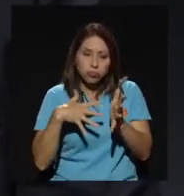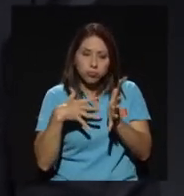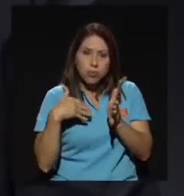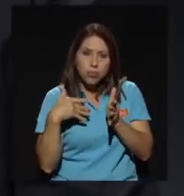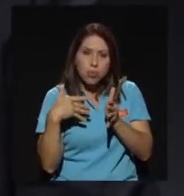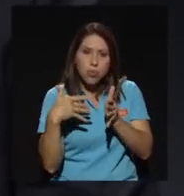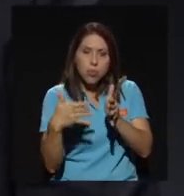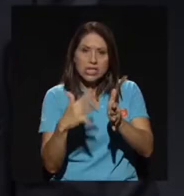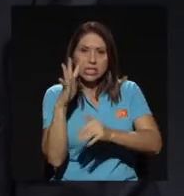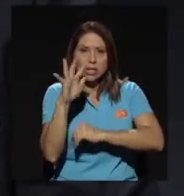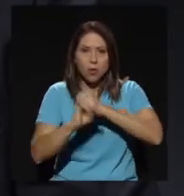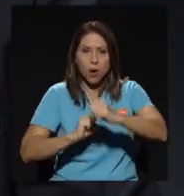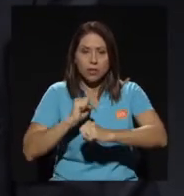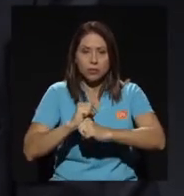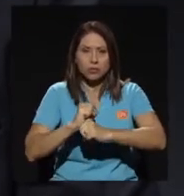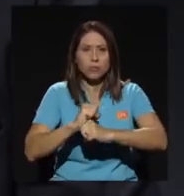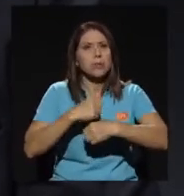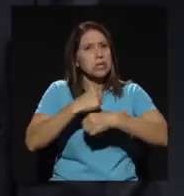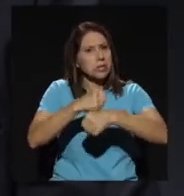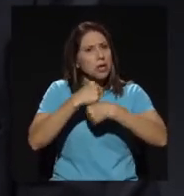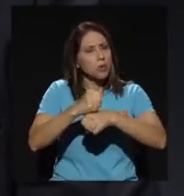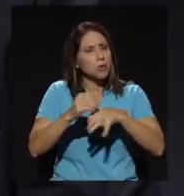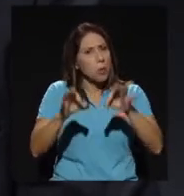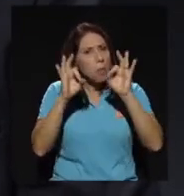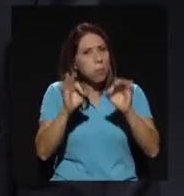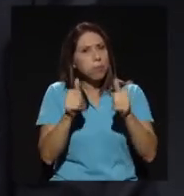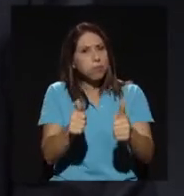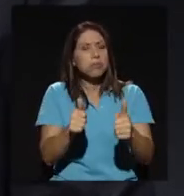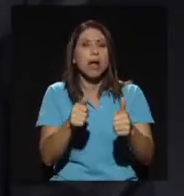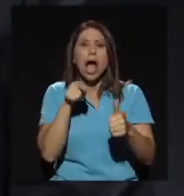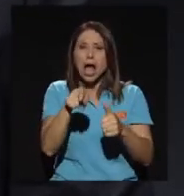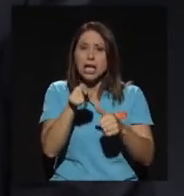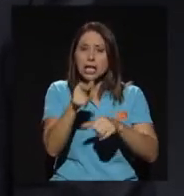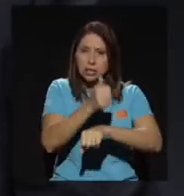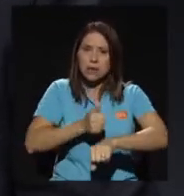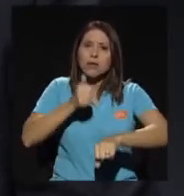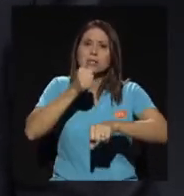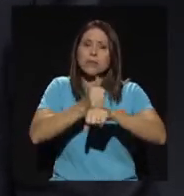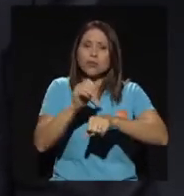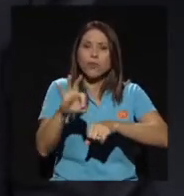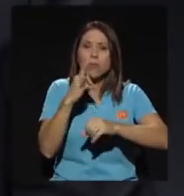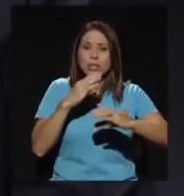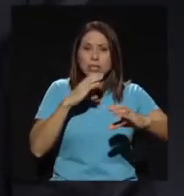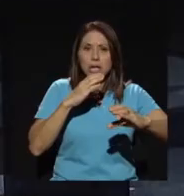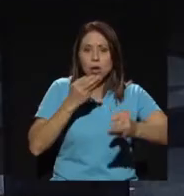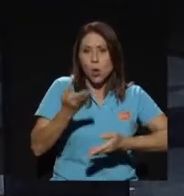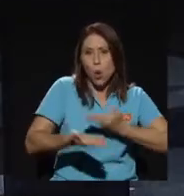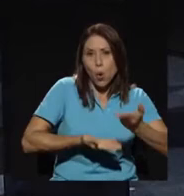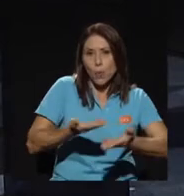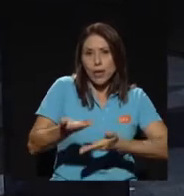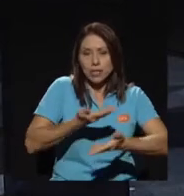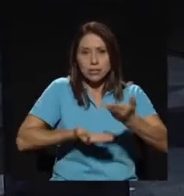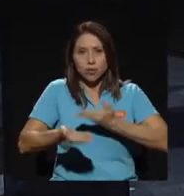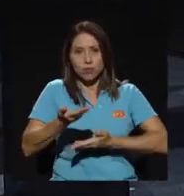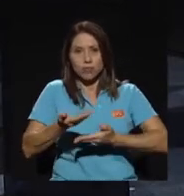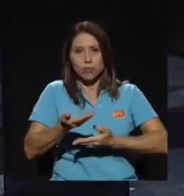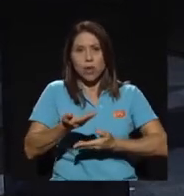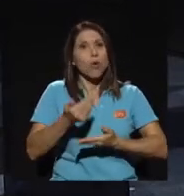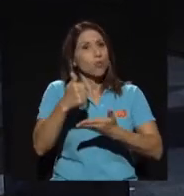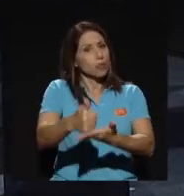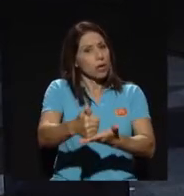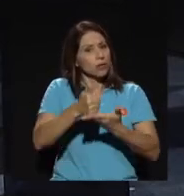ahí se establecieron que esquemas de cooperación hubo ayuda importante de los chinos no sólo pues el